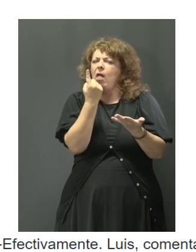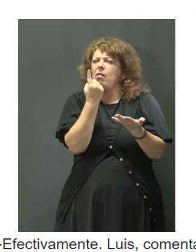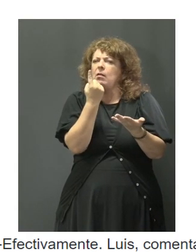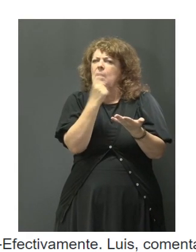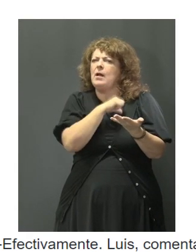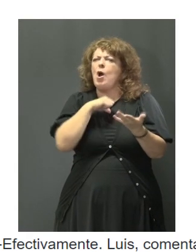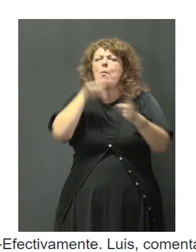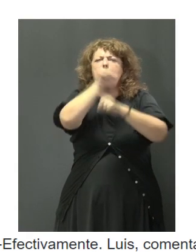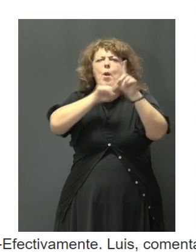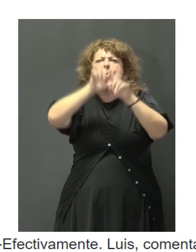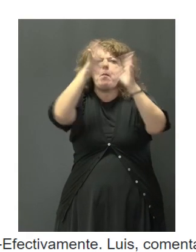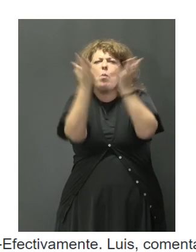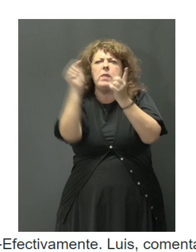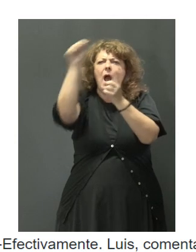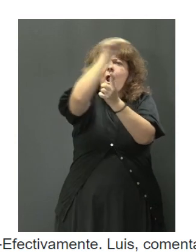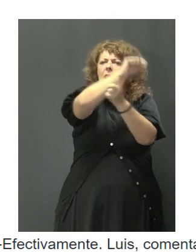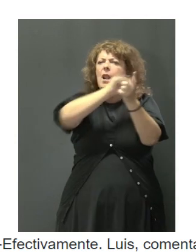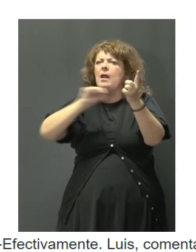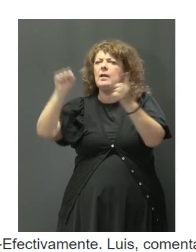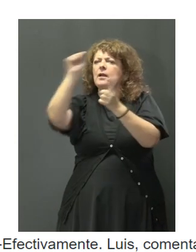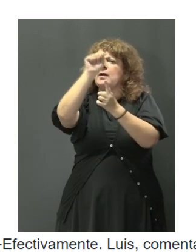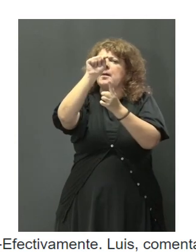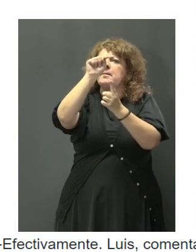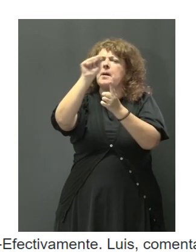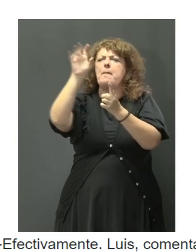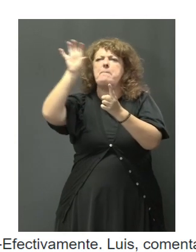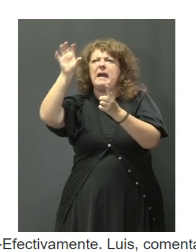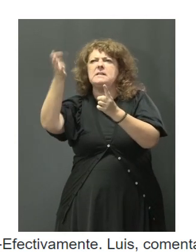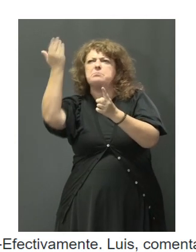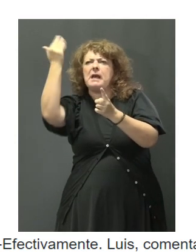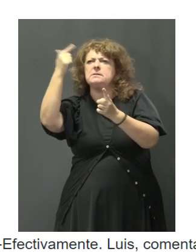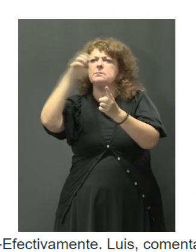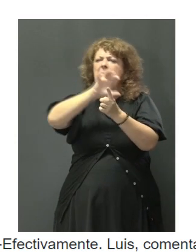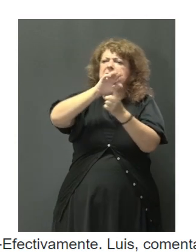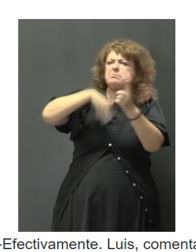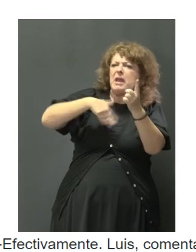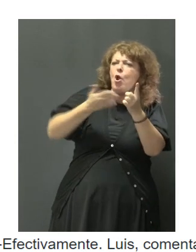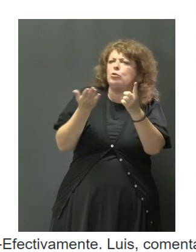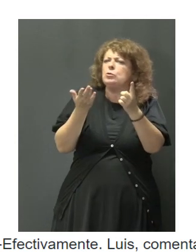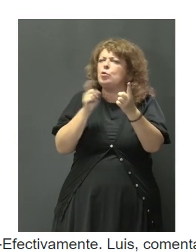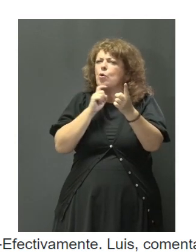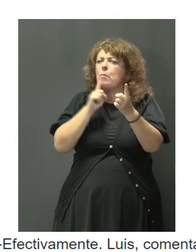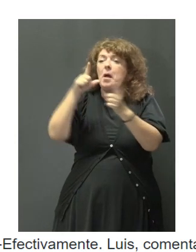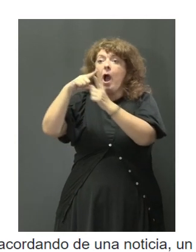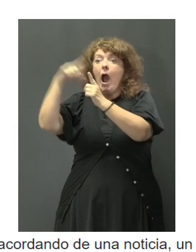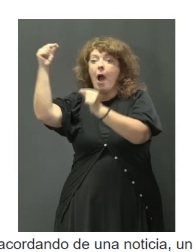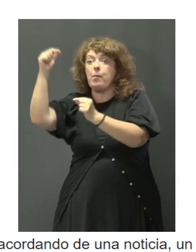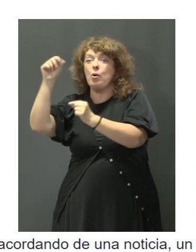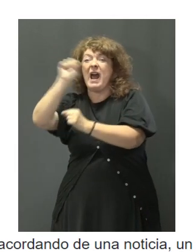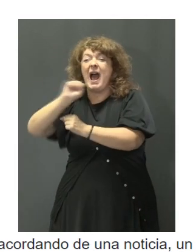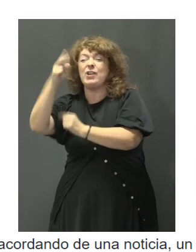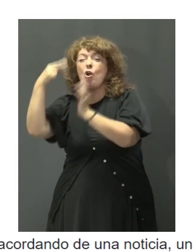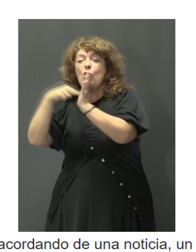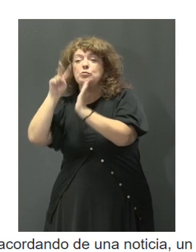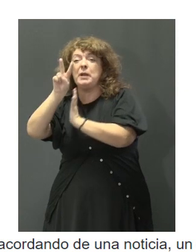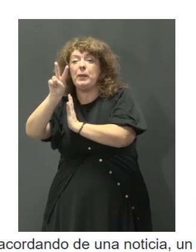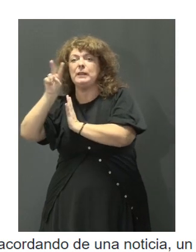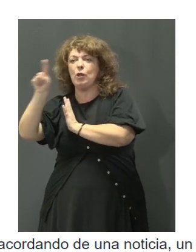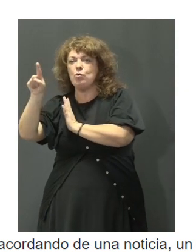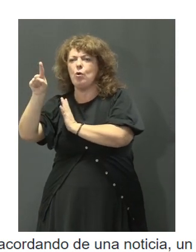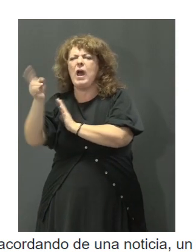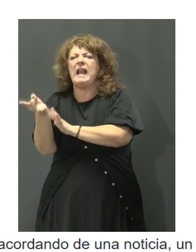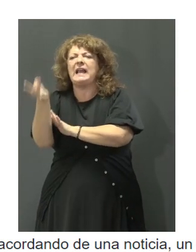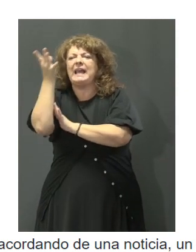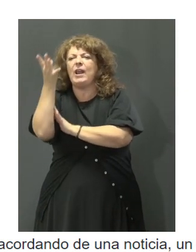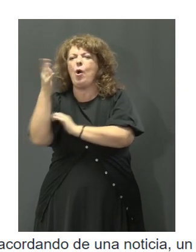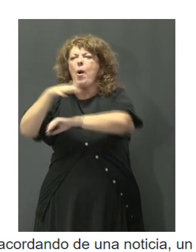problema a nivel mundial, más en unos países que en otros, pero fijaos que justamente Japón en el año 2021